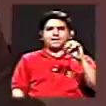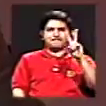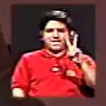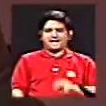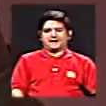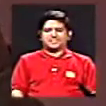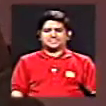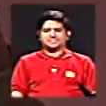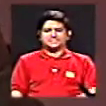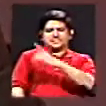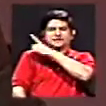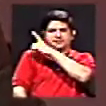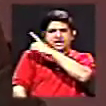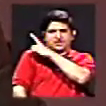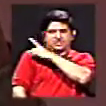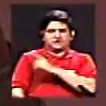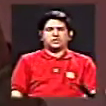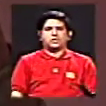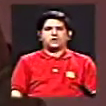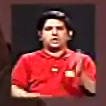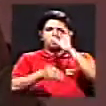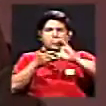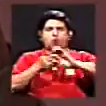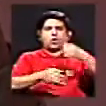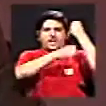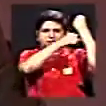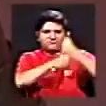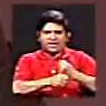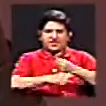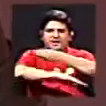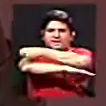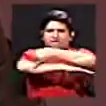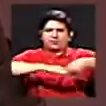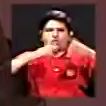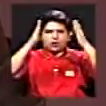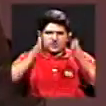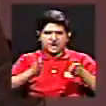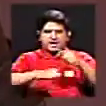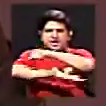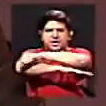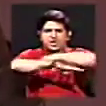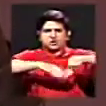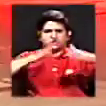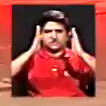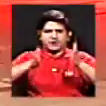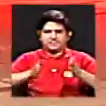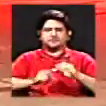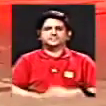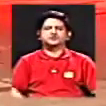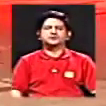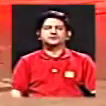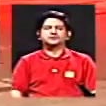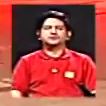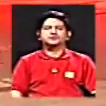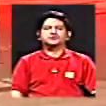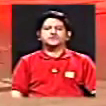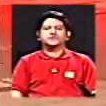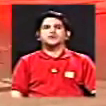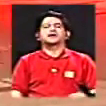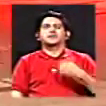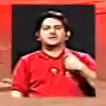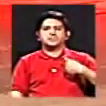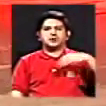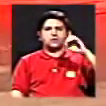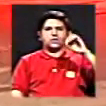Vargas, director del Colegio Federado de Ingenieros y Arquitectos. Don Olman, es un